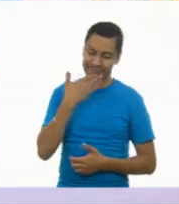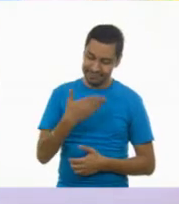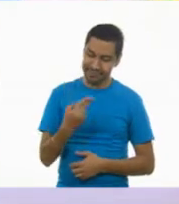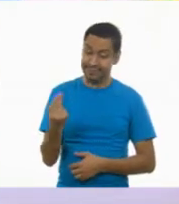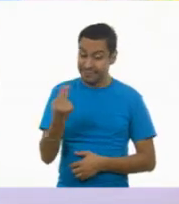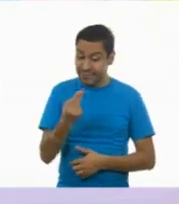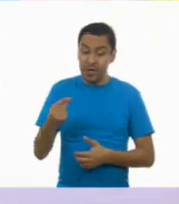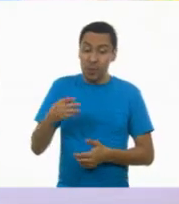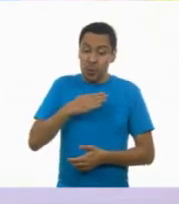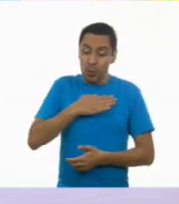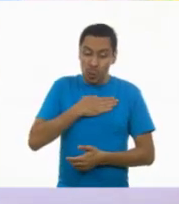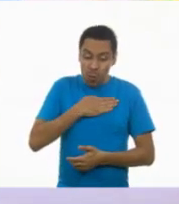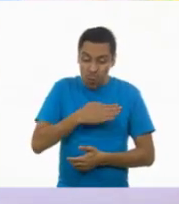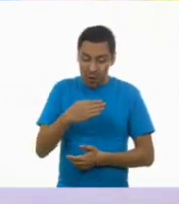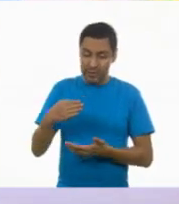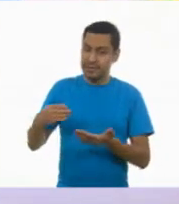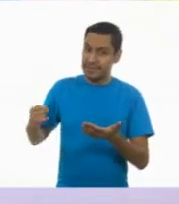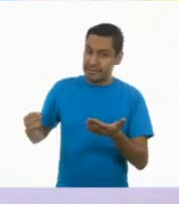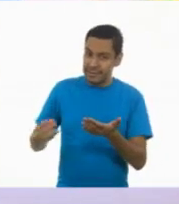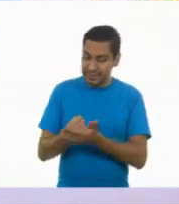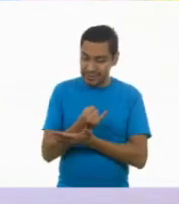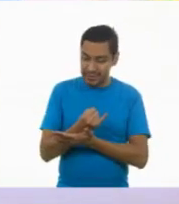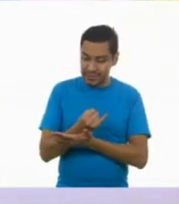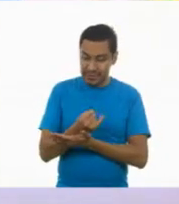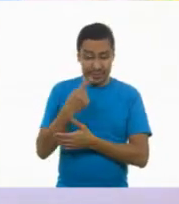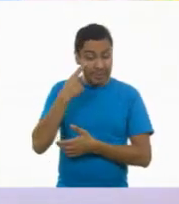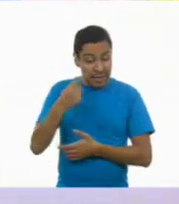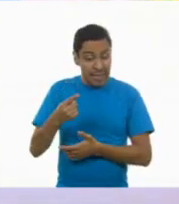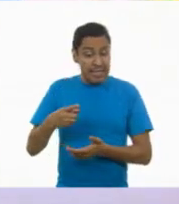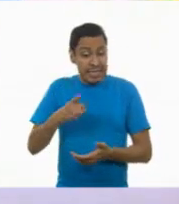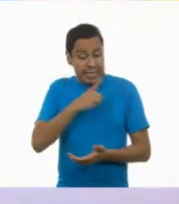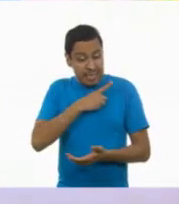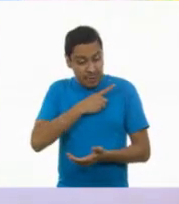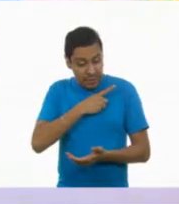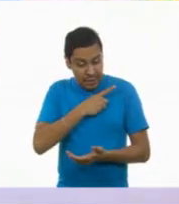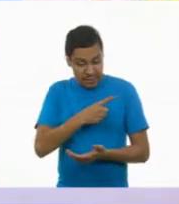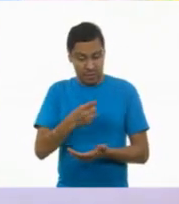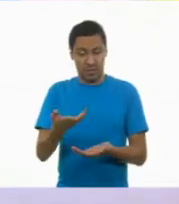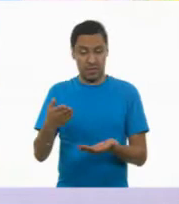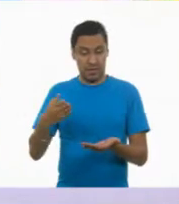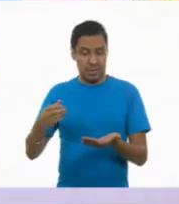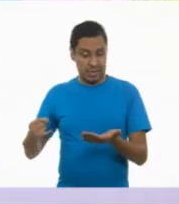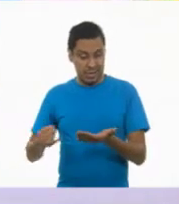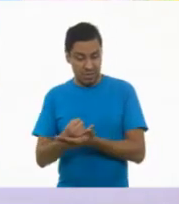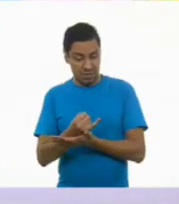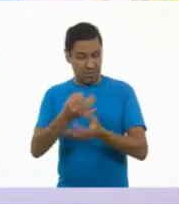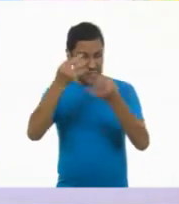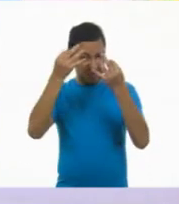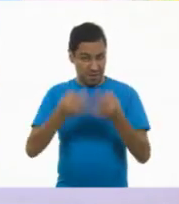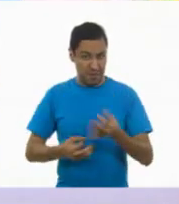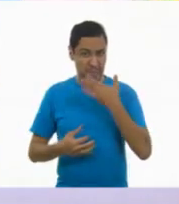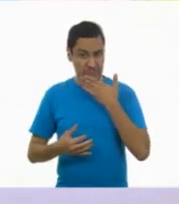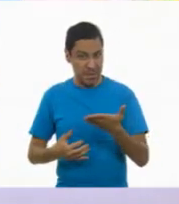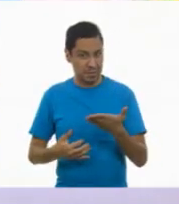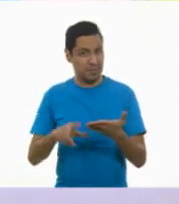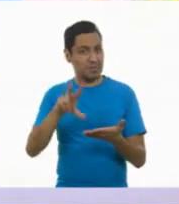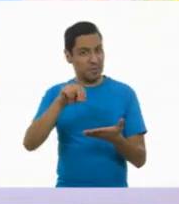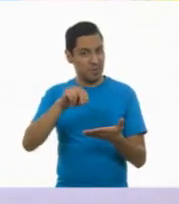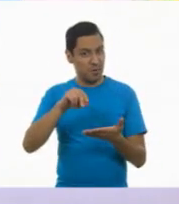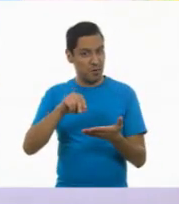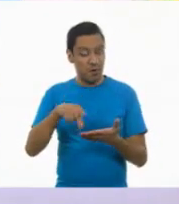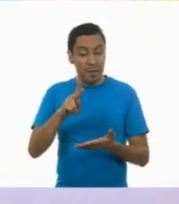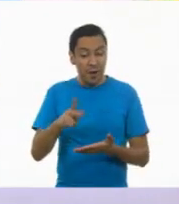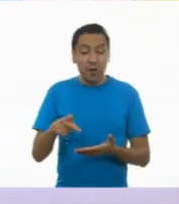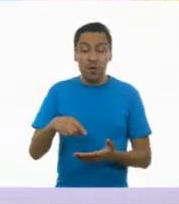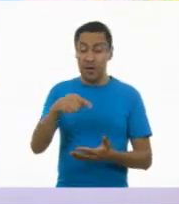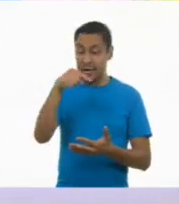buenas decisiones. Por ejemplo, la de los cochinitos no fue tan buena y no fue tan bien planeada, pero al final eso